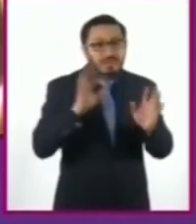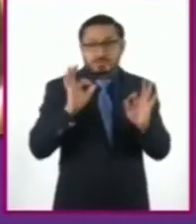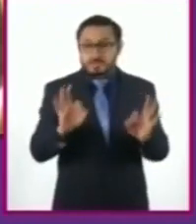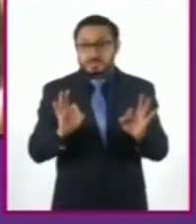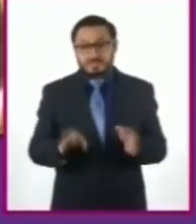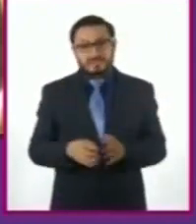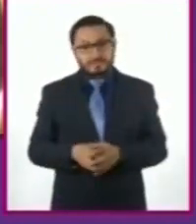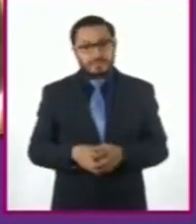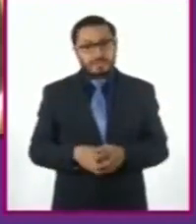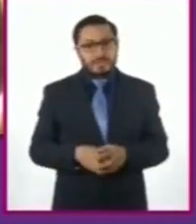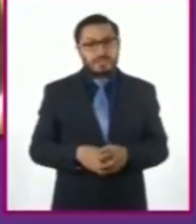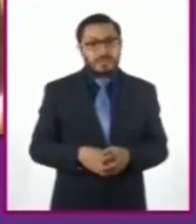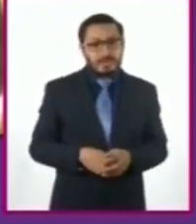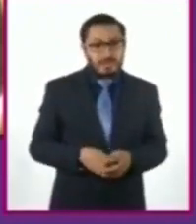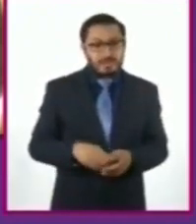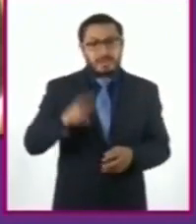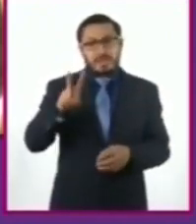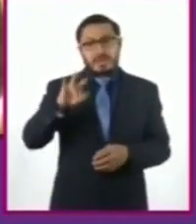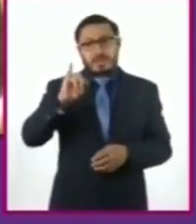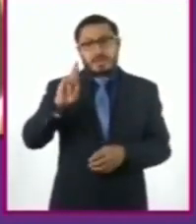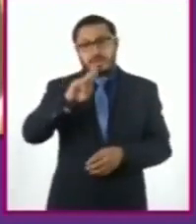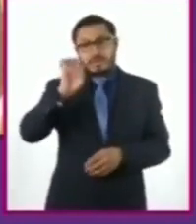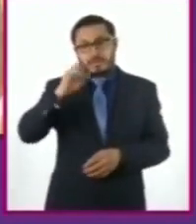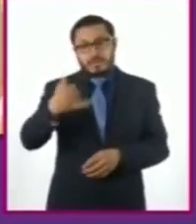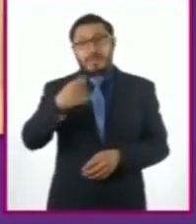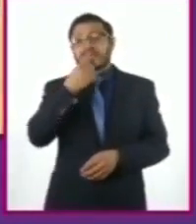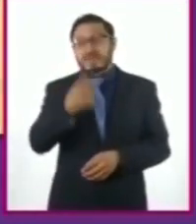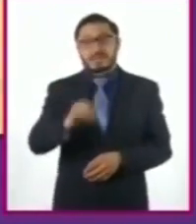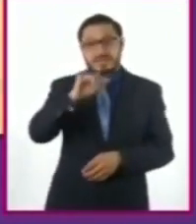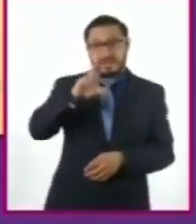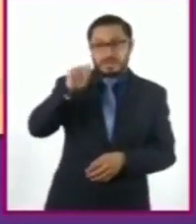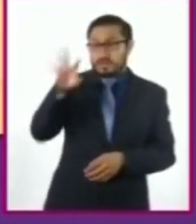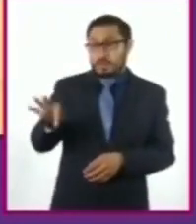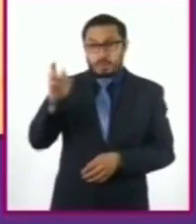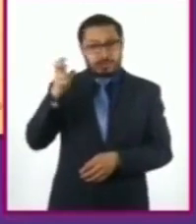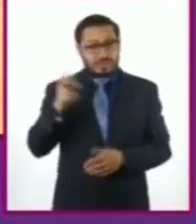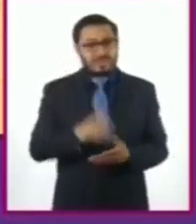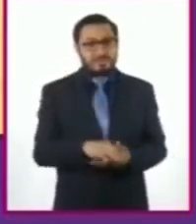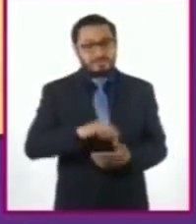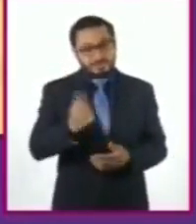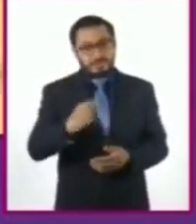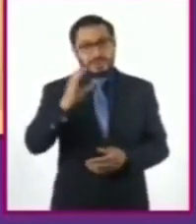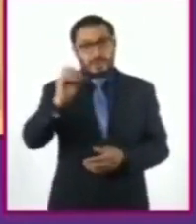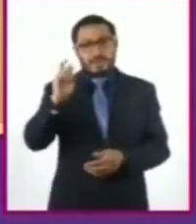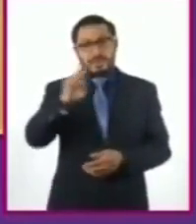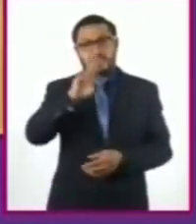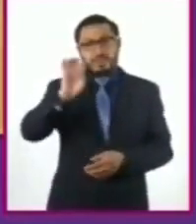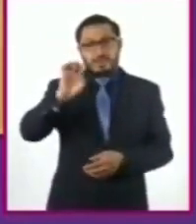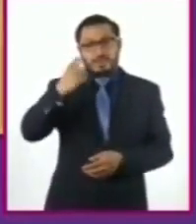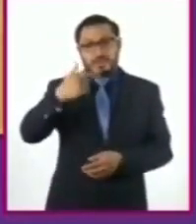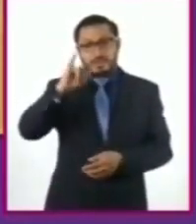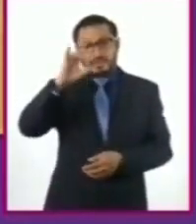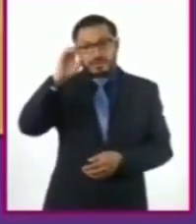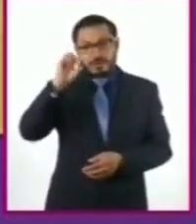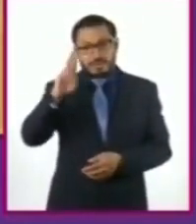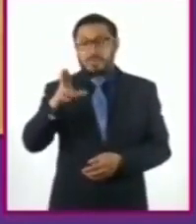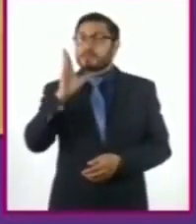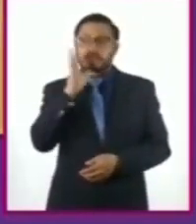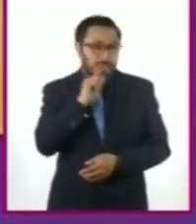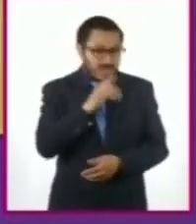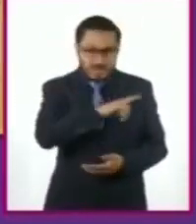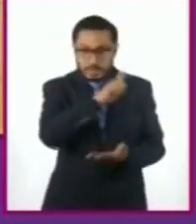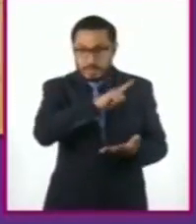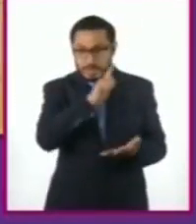sujeto a la decisión del virrey. Otra figura de autoridad era el corregidor. No podía legislar, pero